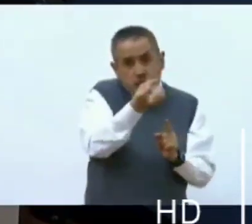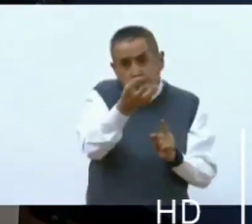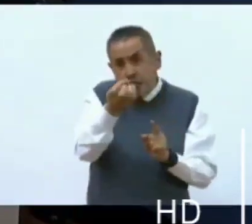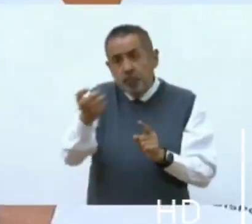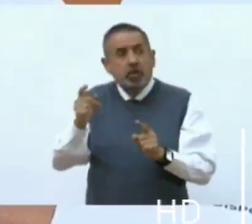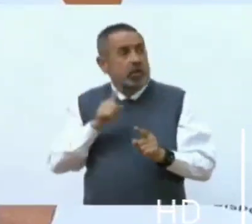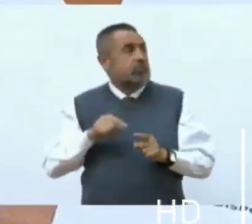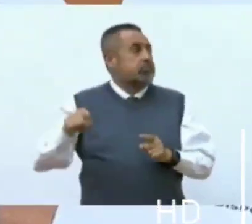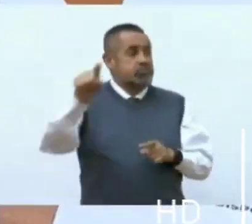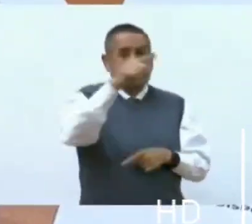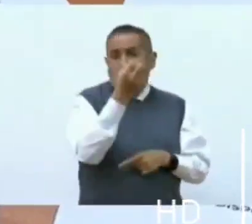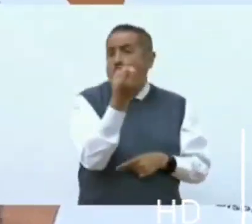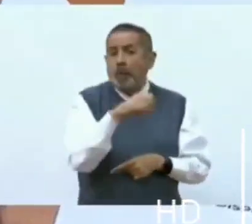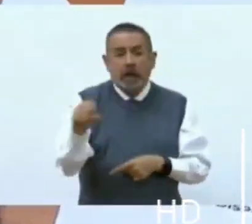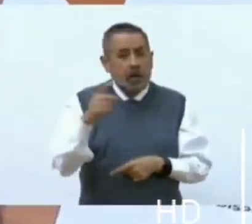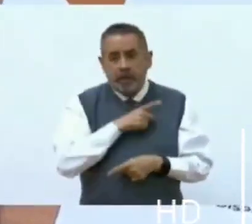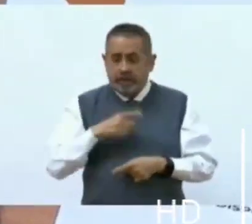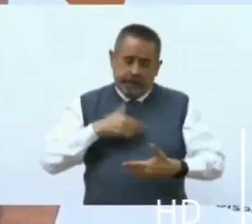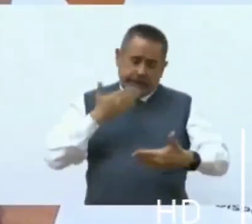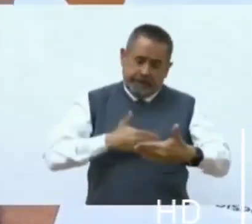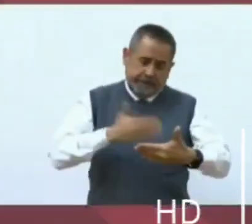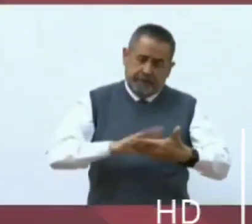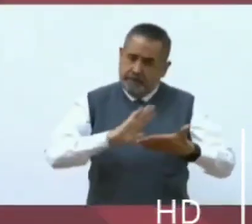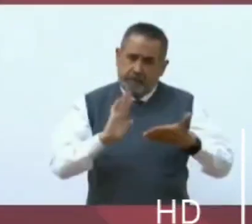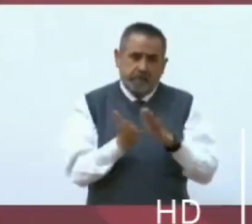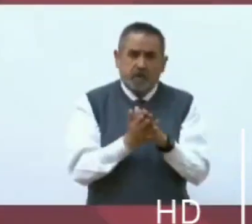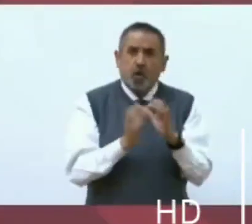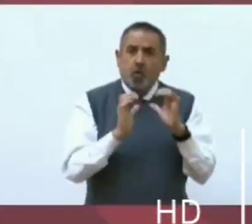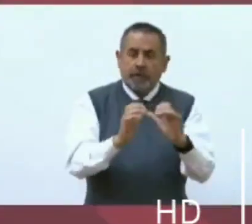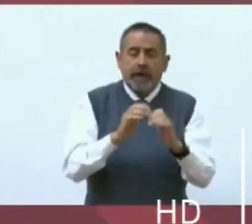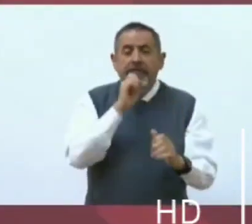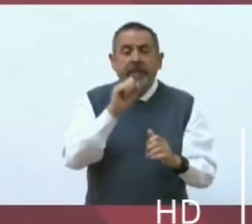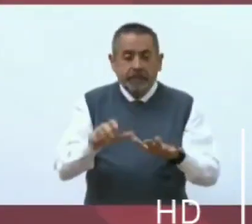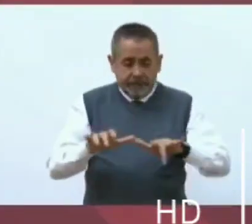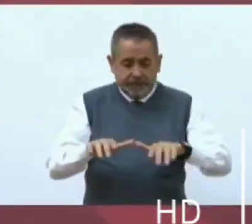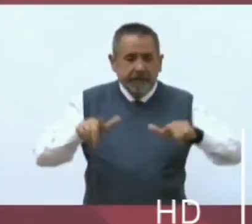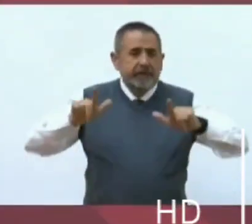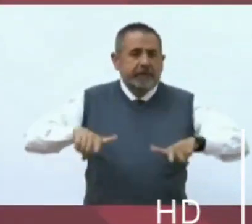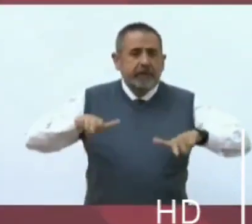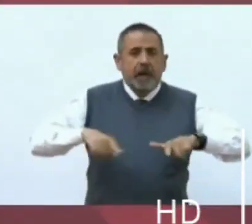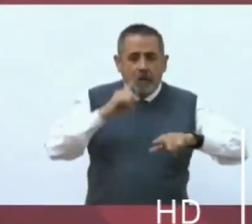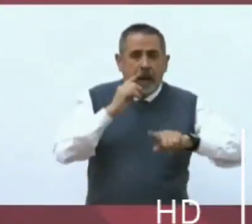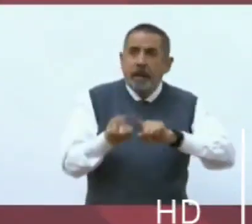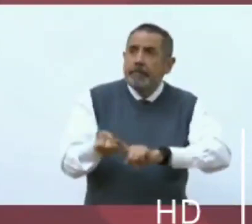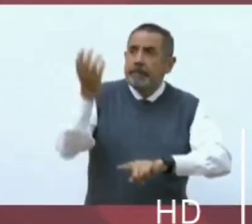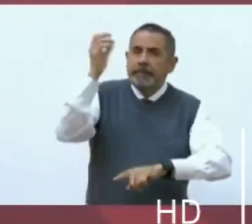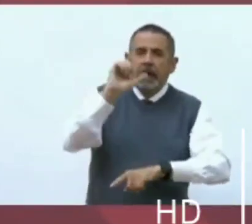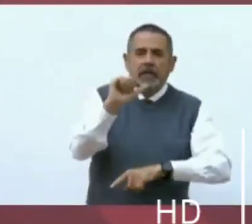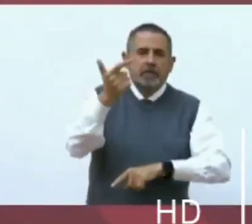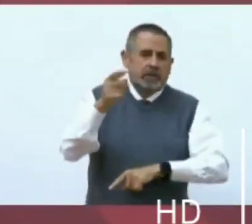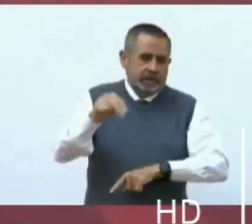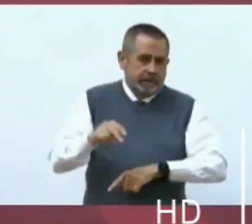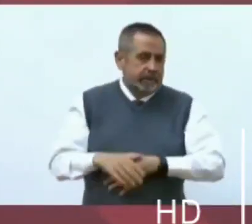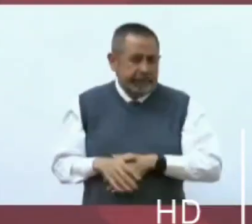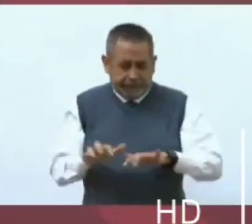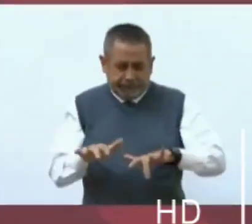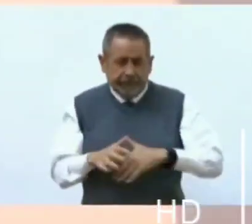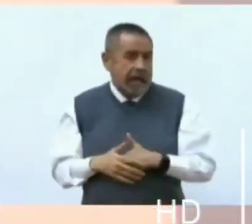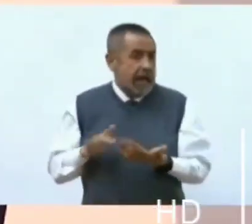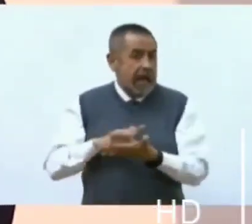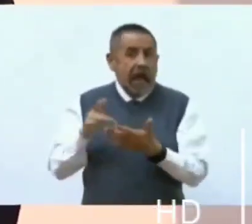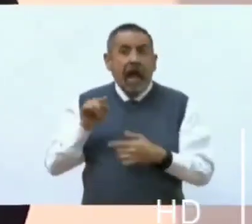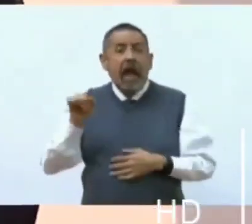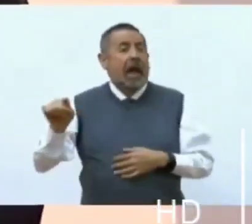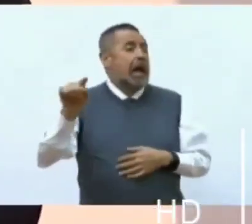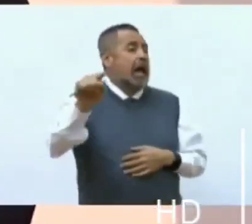obligados. Además, implementamos una plataforma para el Registro Nacional de Archivos. Gracias al invaluable apoyo recibido